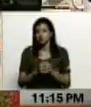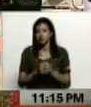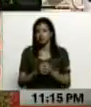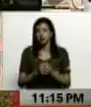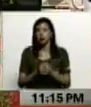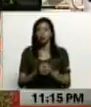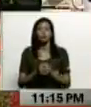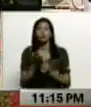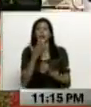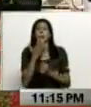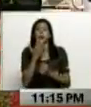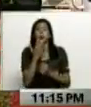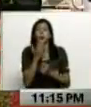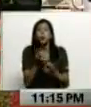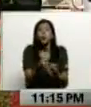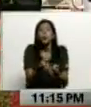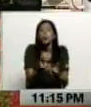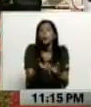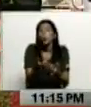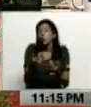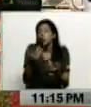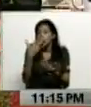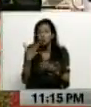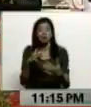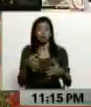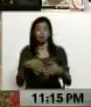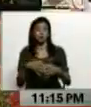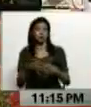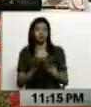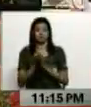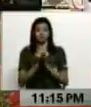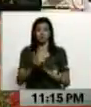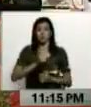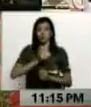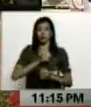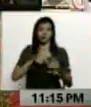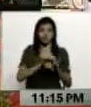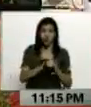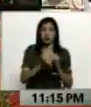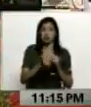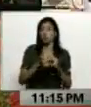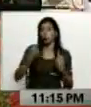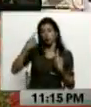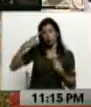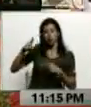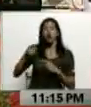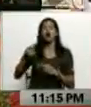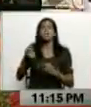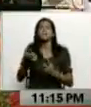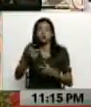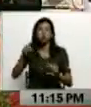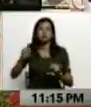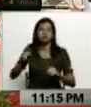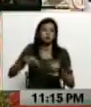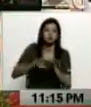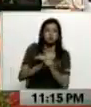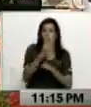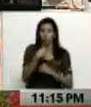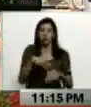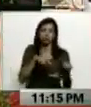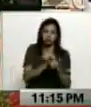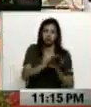nos tocaba lo que quedara lo que ellos dejaran en el plato el patriota comdo nos